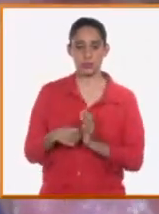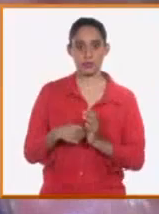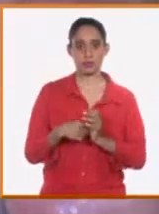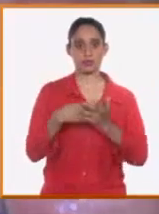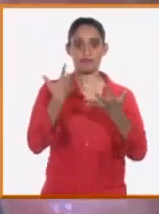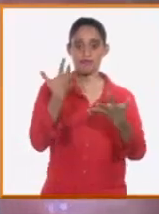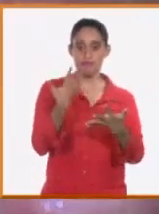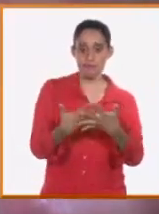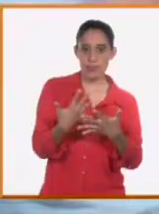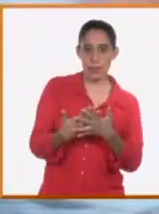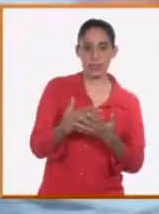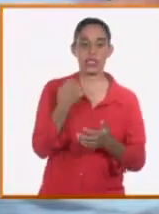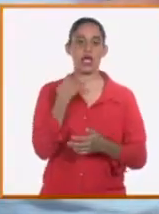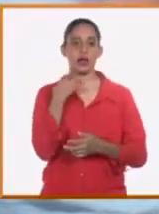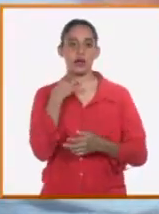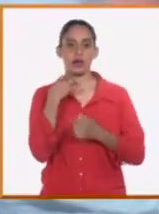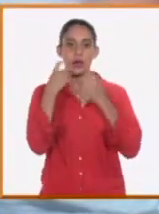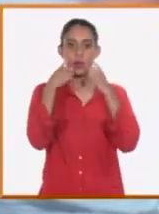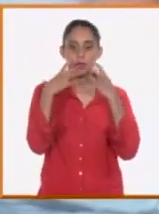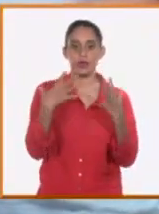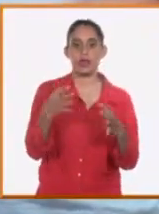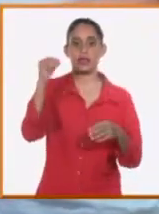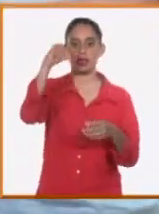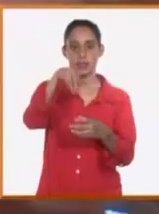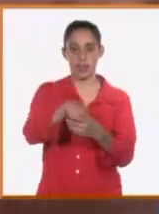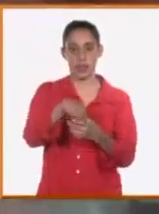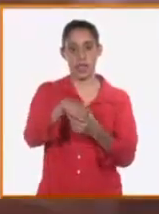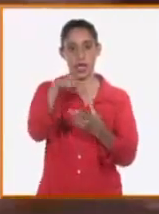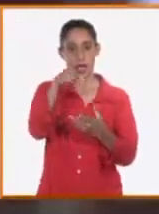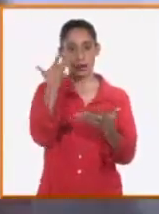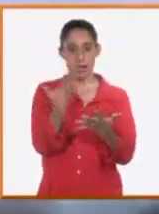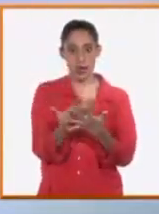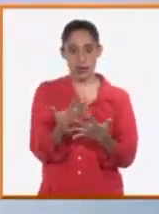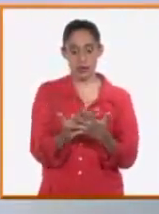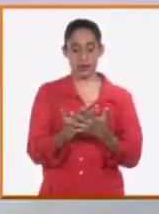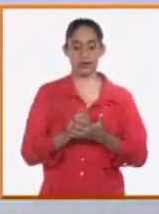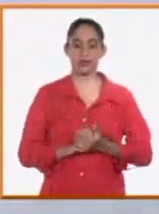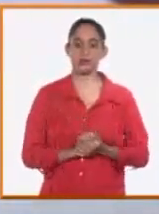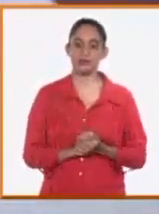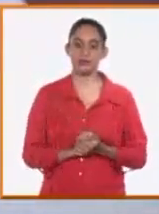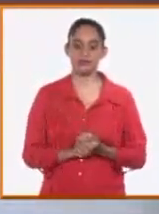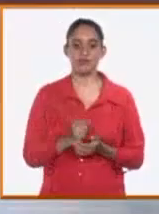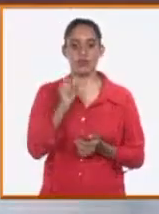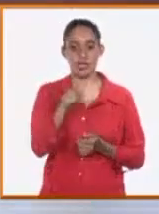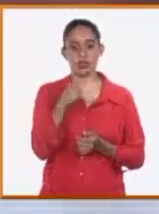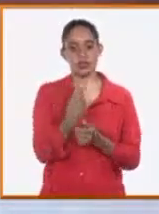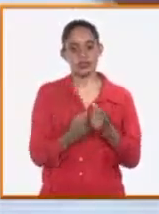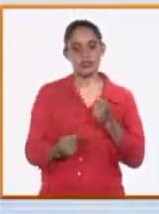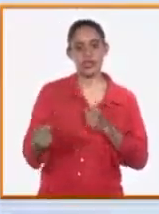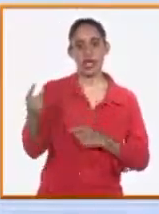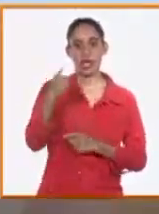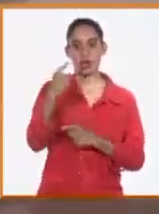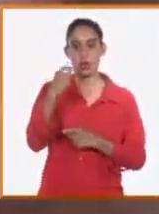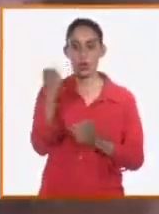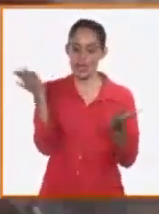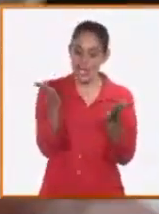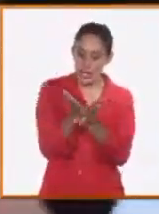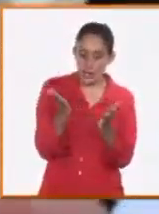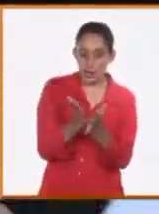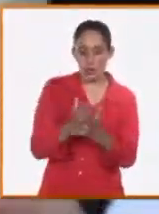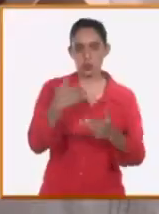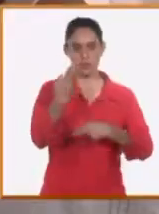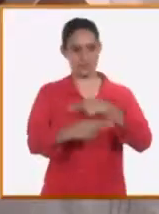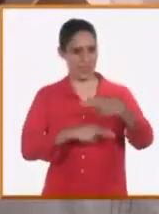son algo importante para la fábrica y ninguno tiene un puesto de juez sensorial. Eso es algo que, aparte del estudio que tienen que